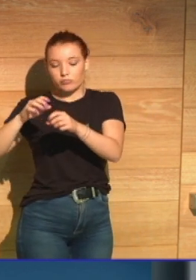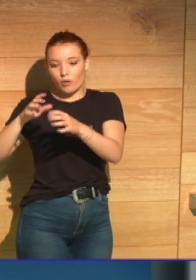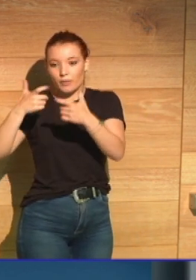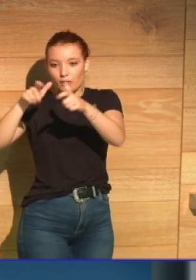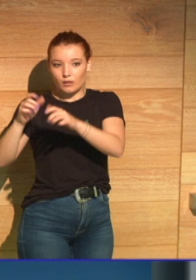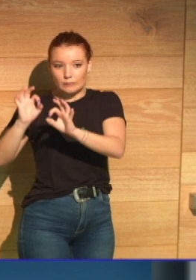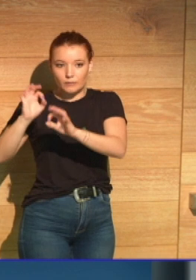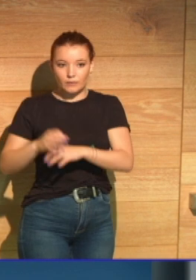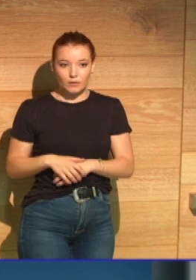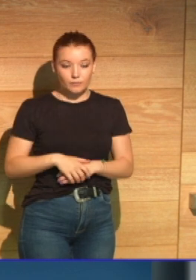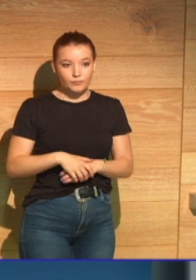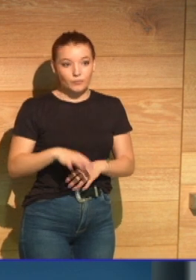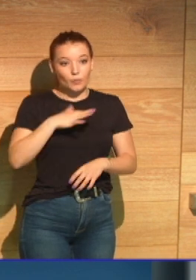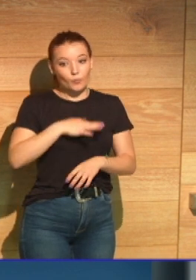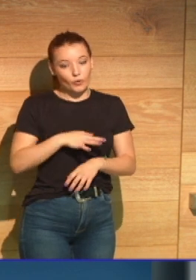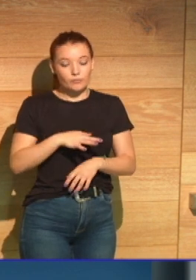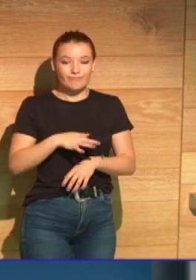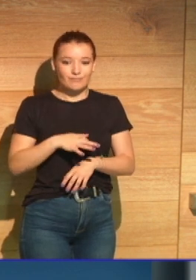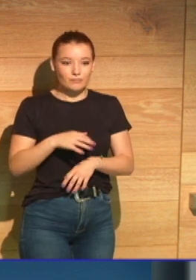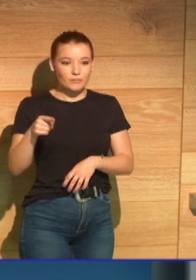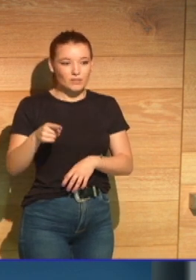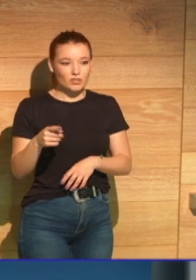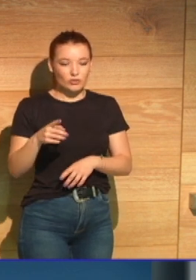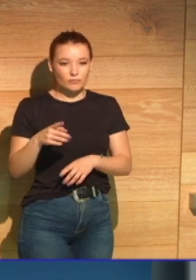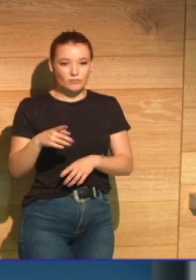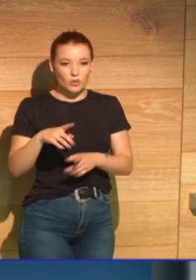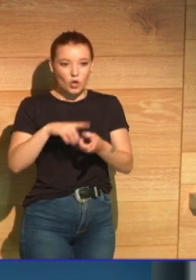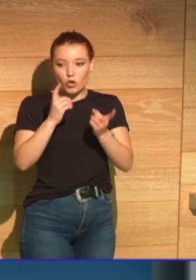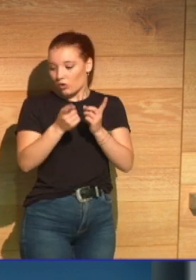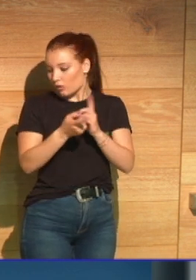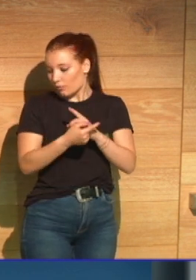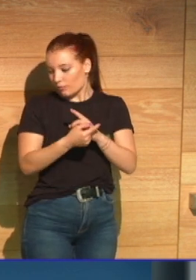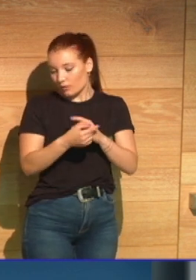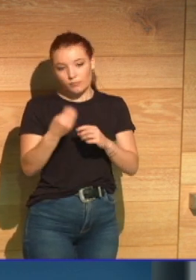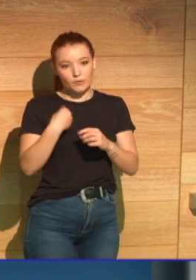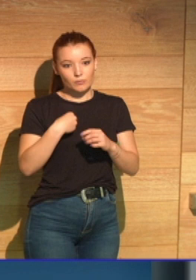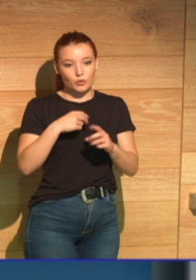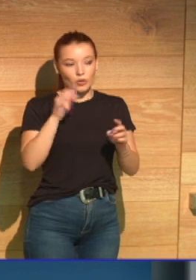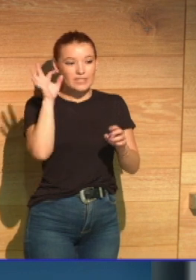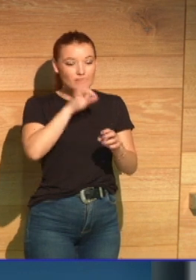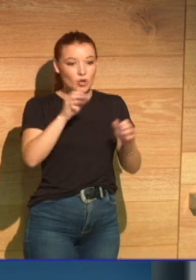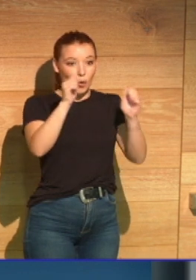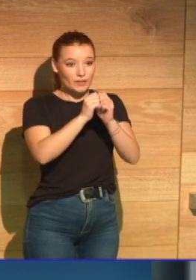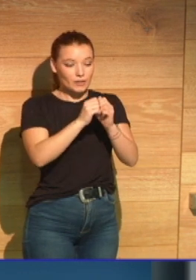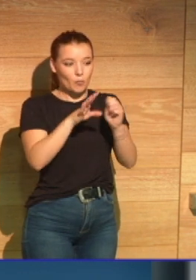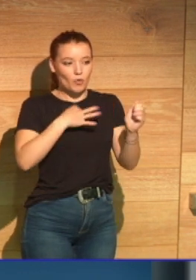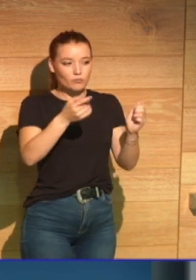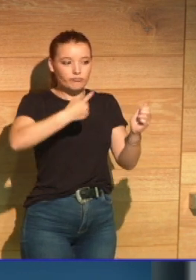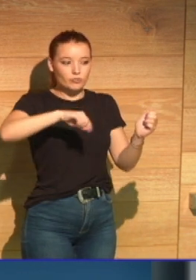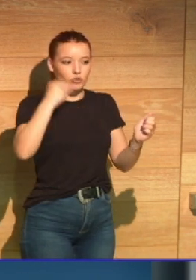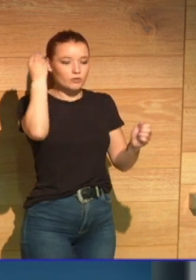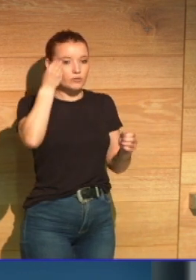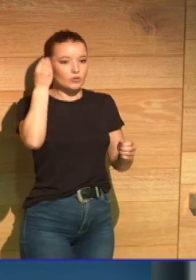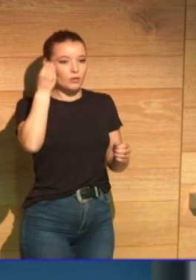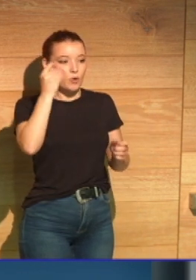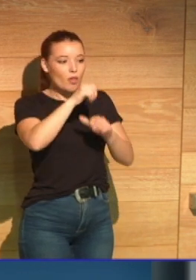sentido es una ruptura distinta a las dinámicas propias de otros momentos del siglo XX y que nos invitan a reflexionar también en la manera de contenidos y